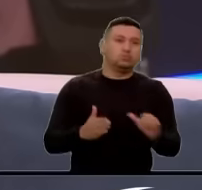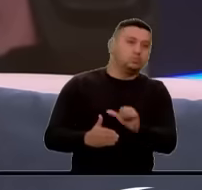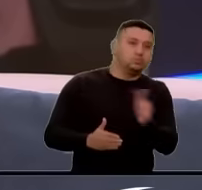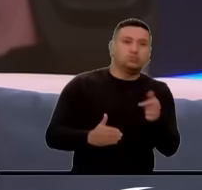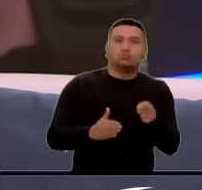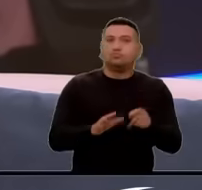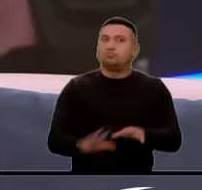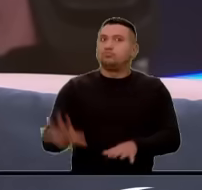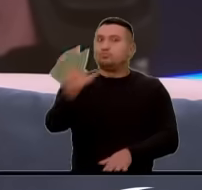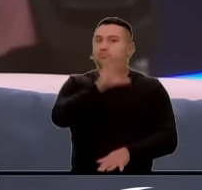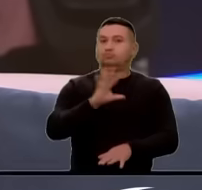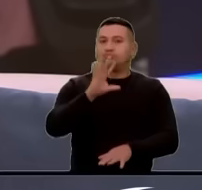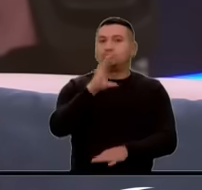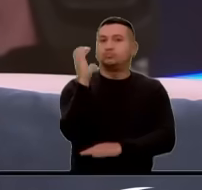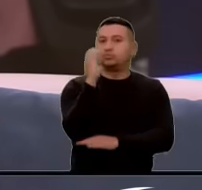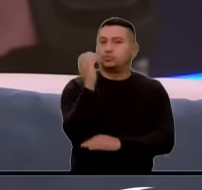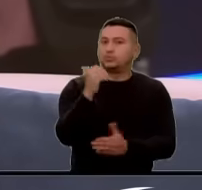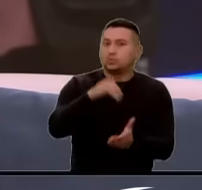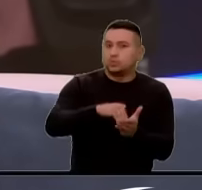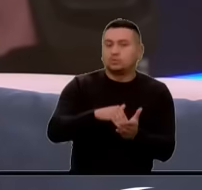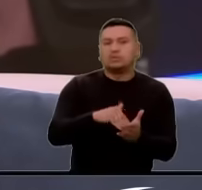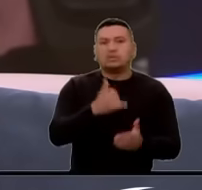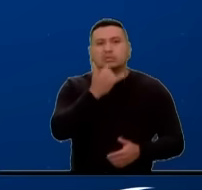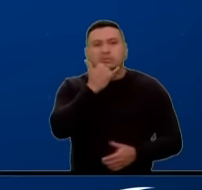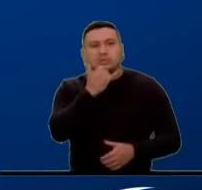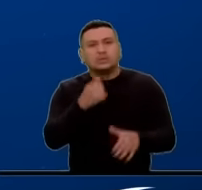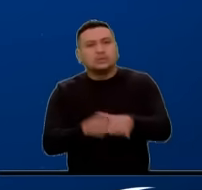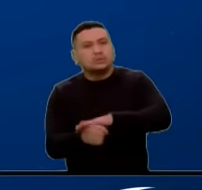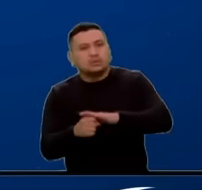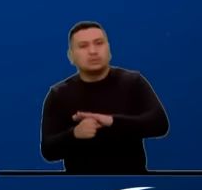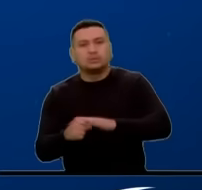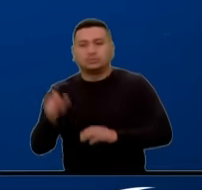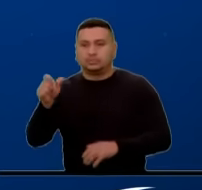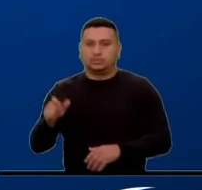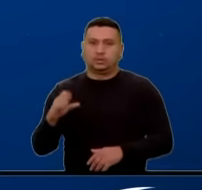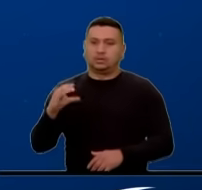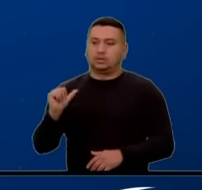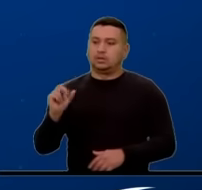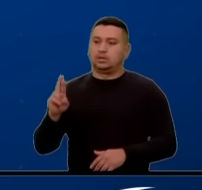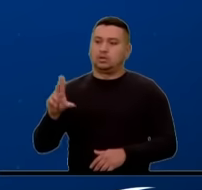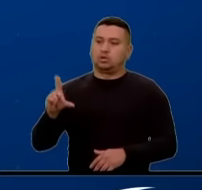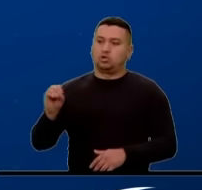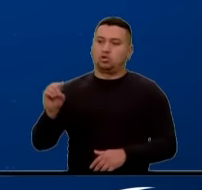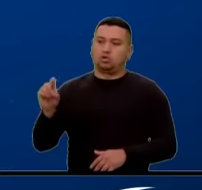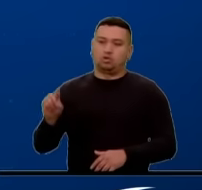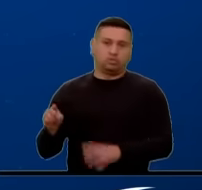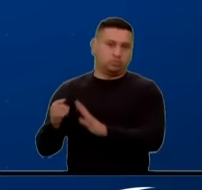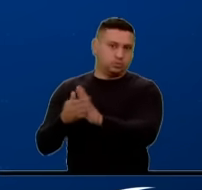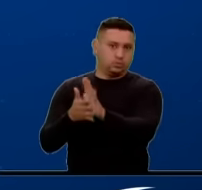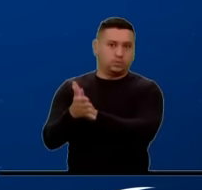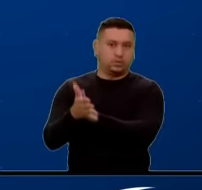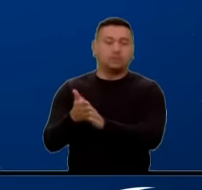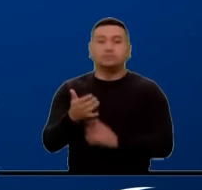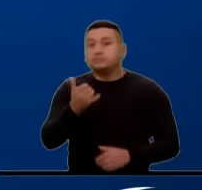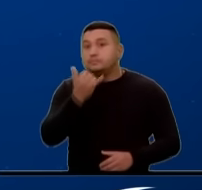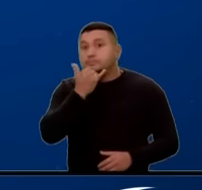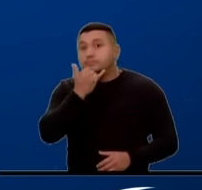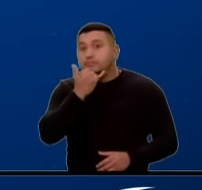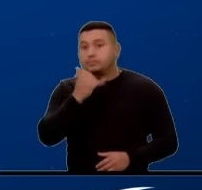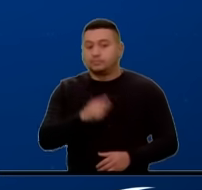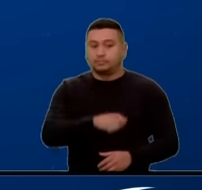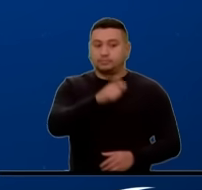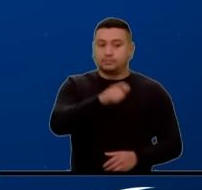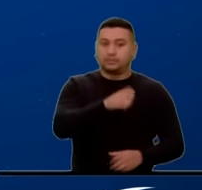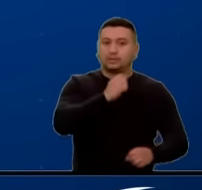Presten atención a esa historia que nos trae Carlos Barragán y que tiene que ver con el dramático momento que vivieron un ex concejal y